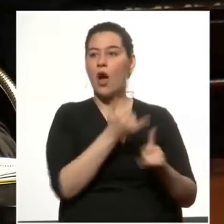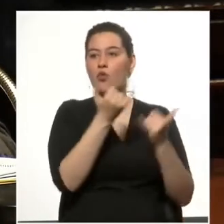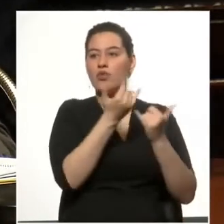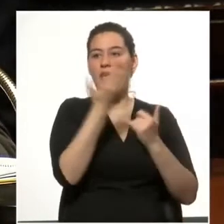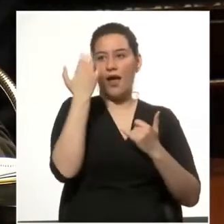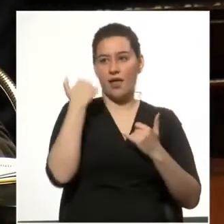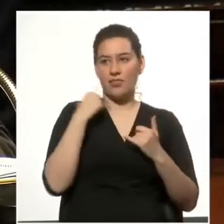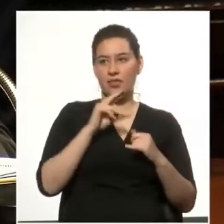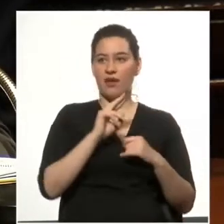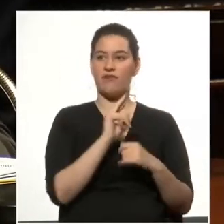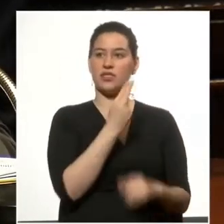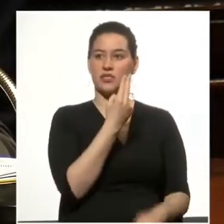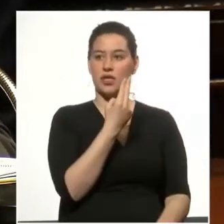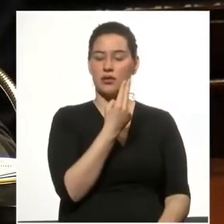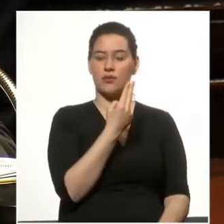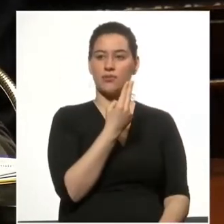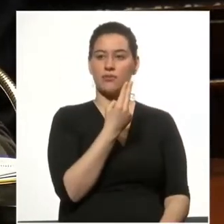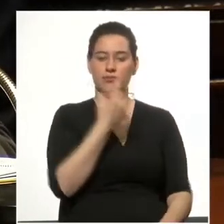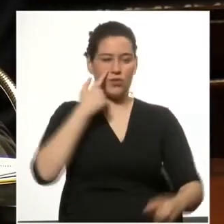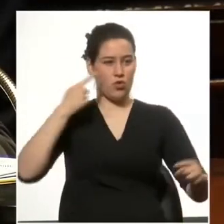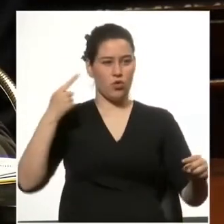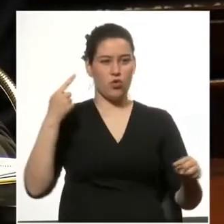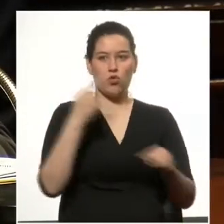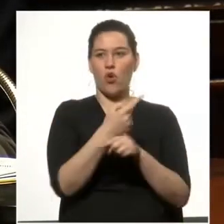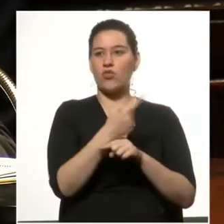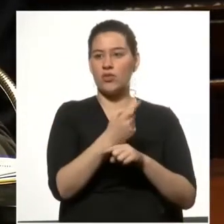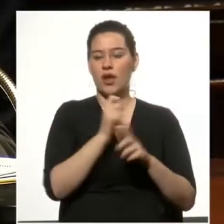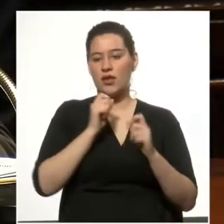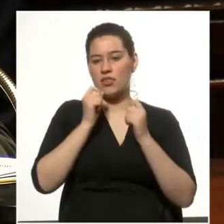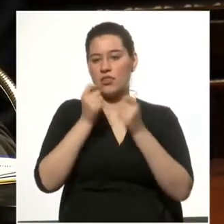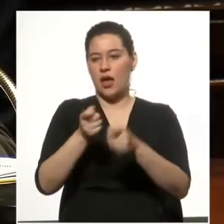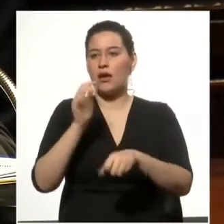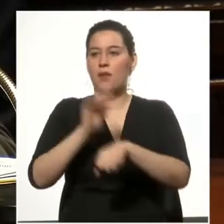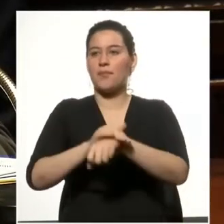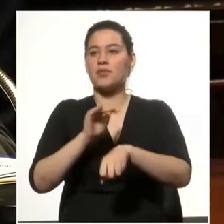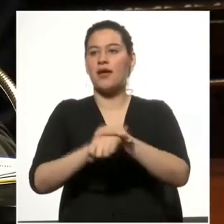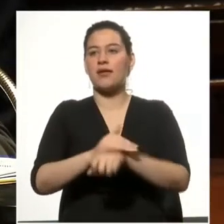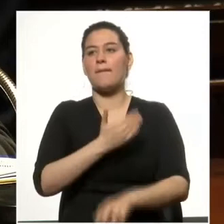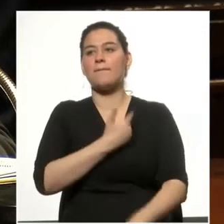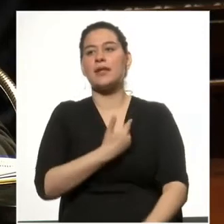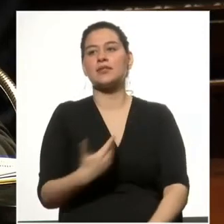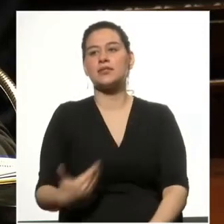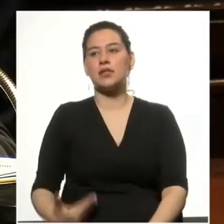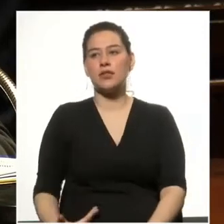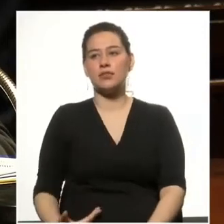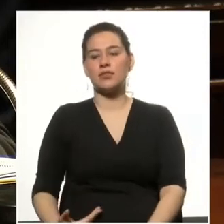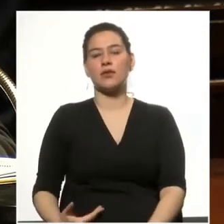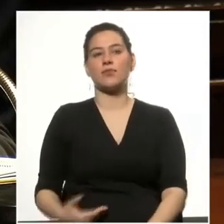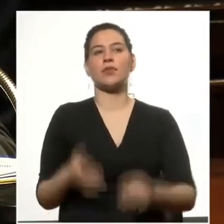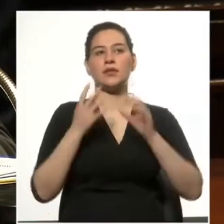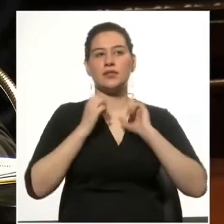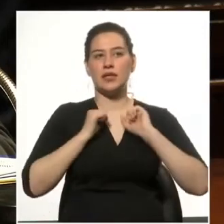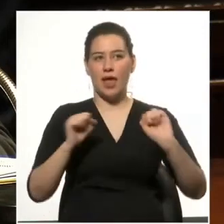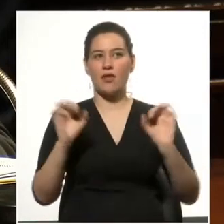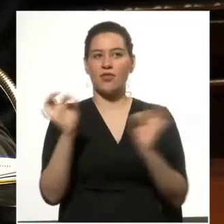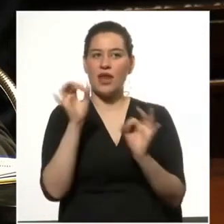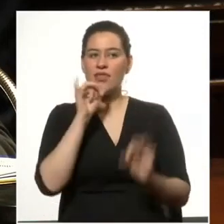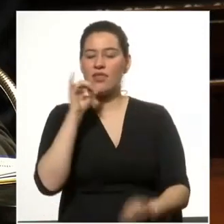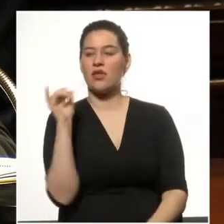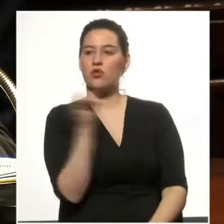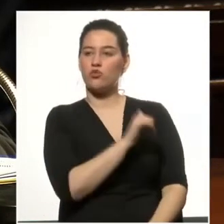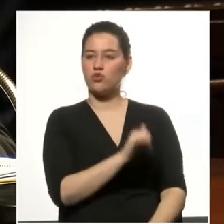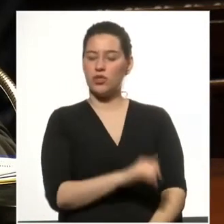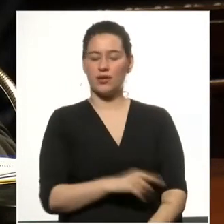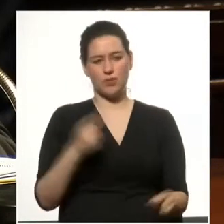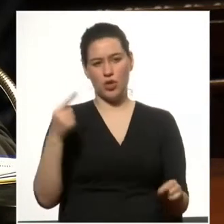antes de su muerte, lo contradice y responsabiliza a la presidencia y al doctor Toma de no hacer la denuncia. Otra